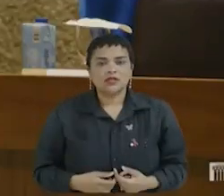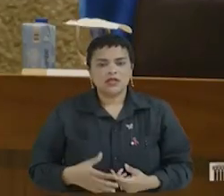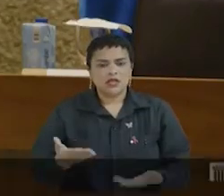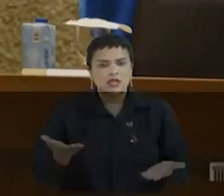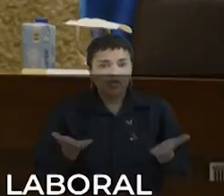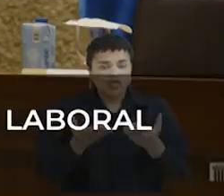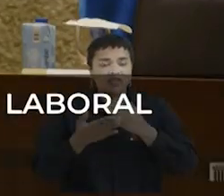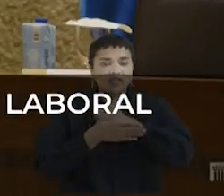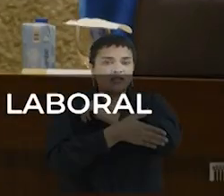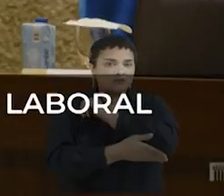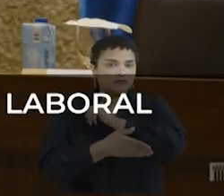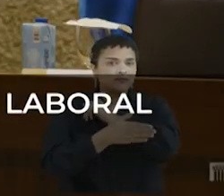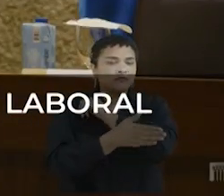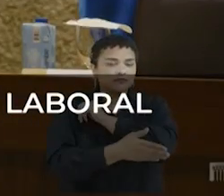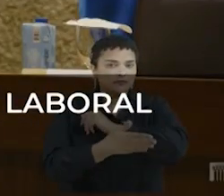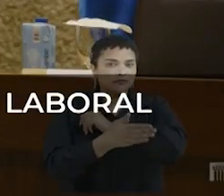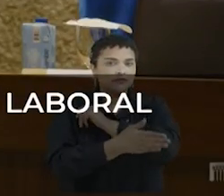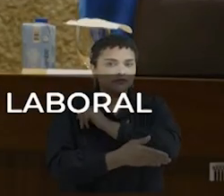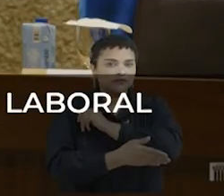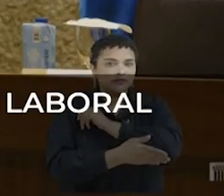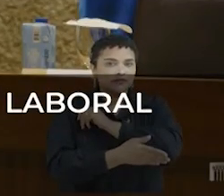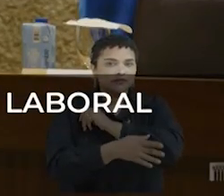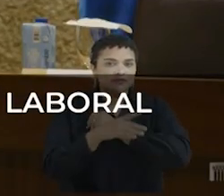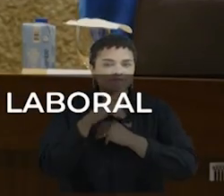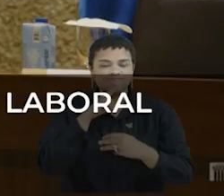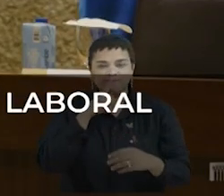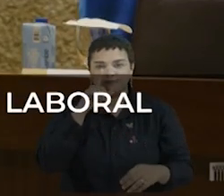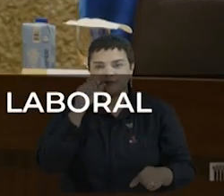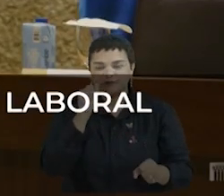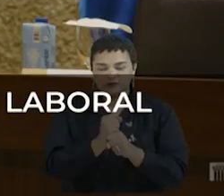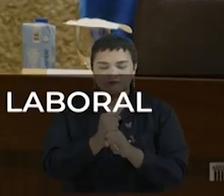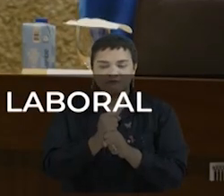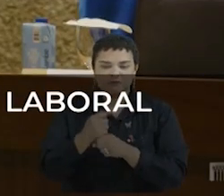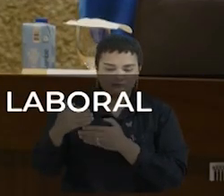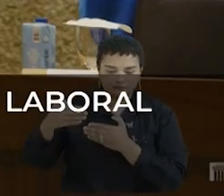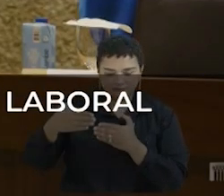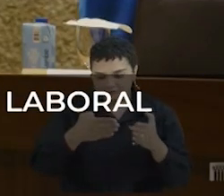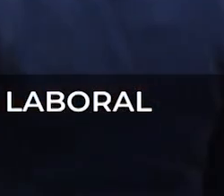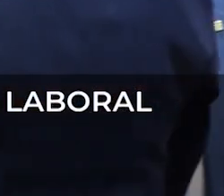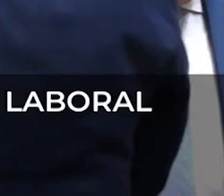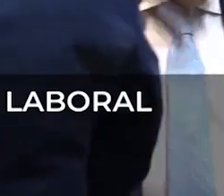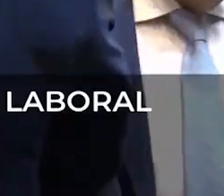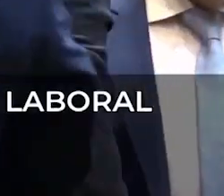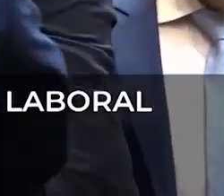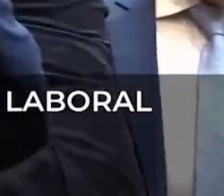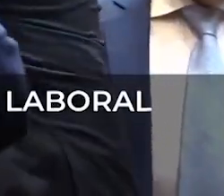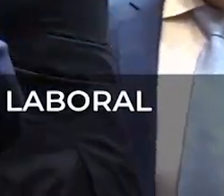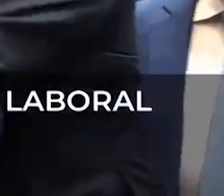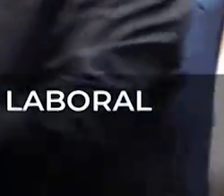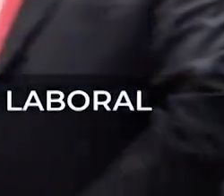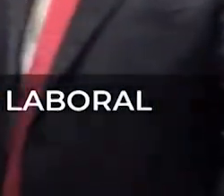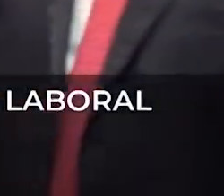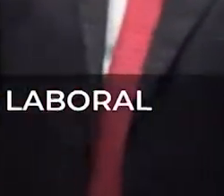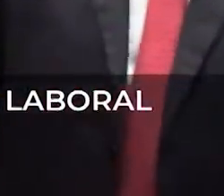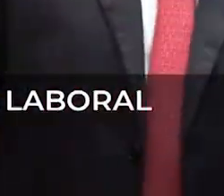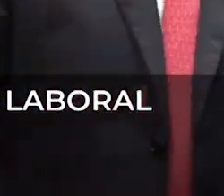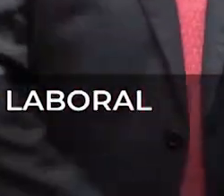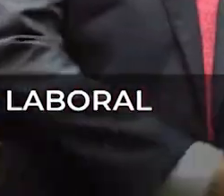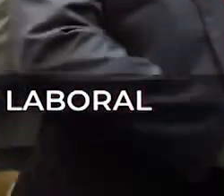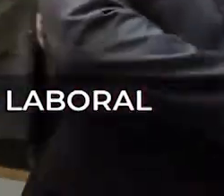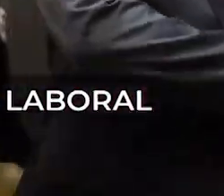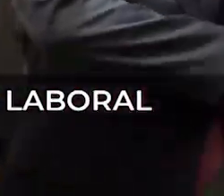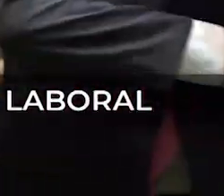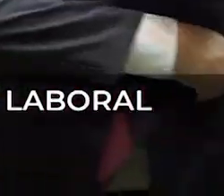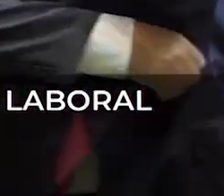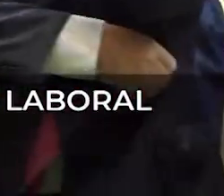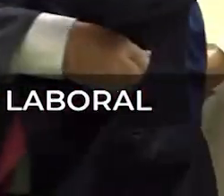este país está, va por el camino correcto. El gobernador del Banco Central anunció en su